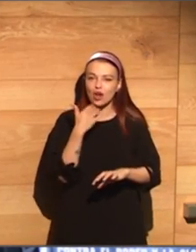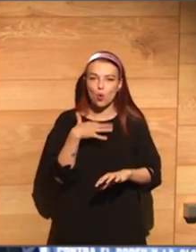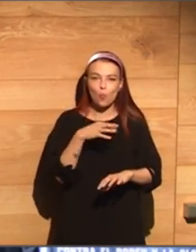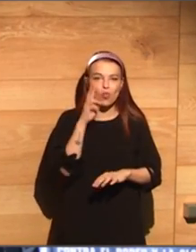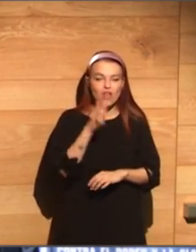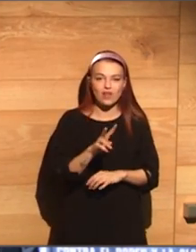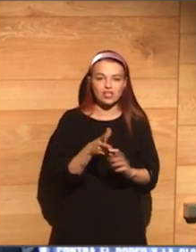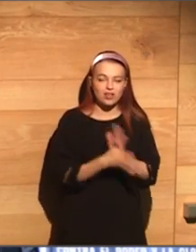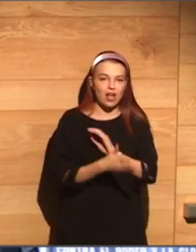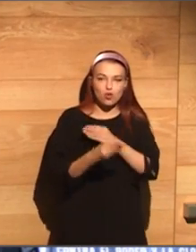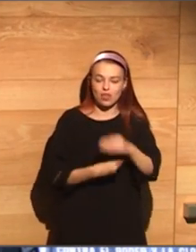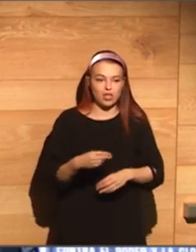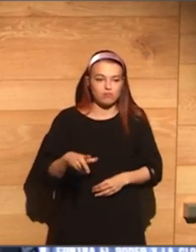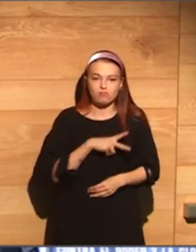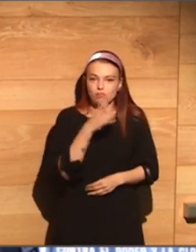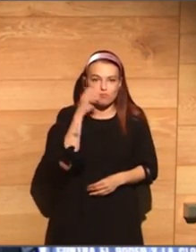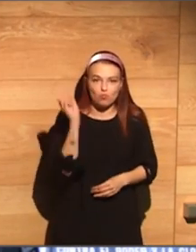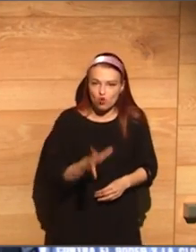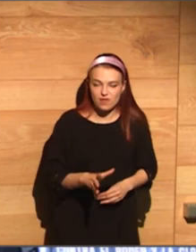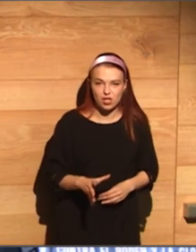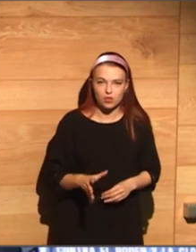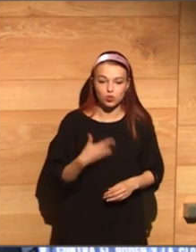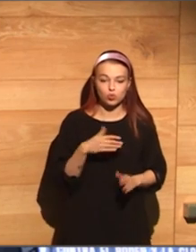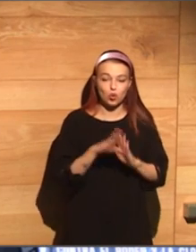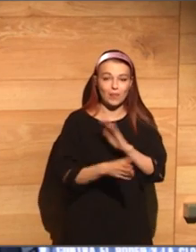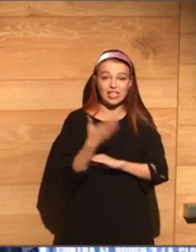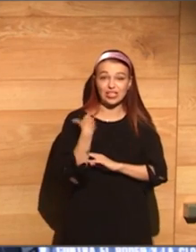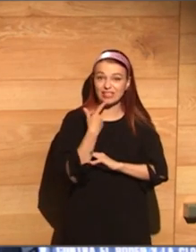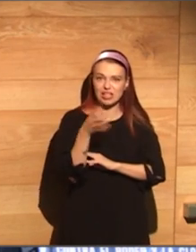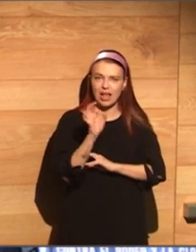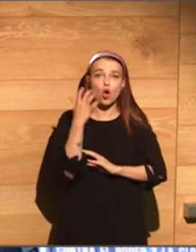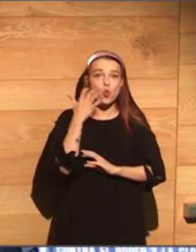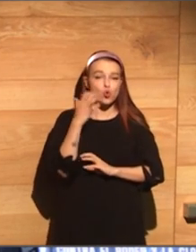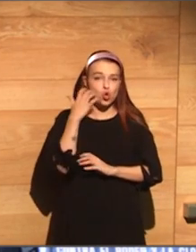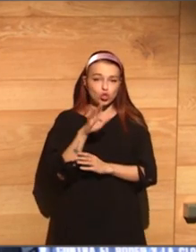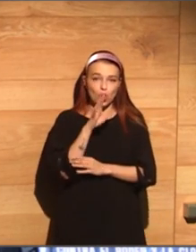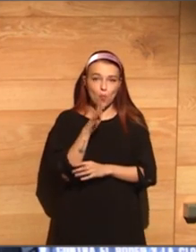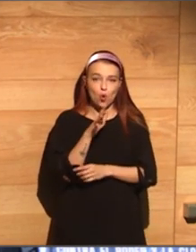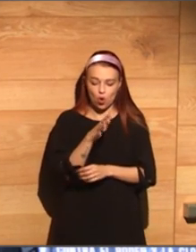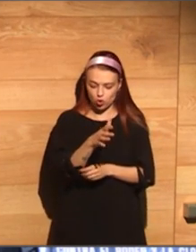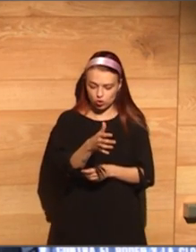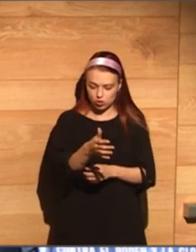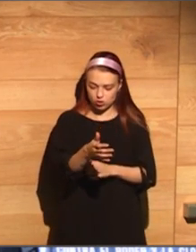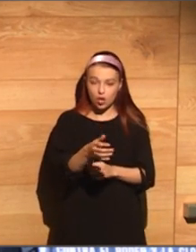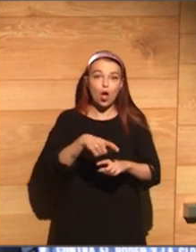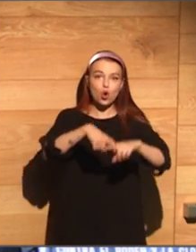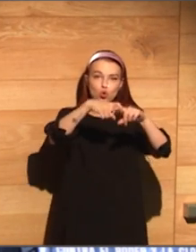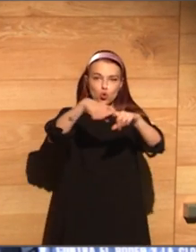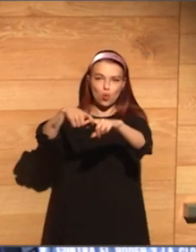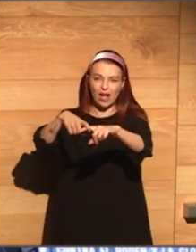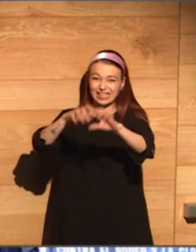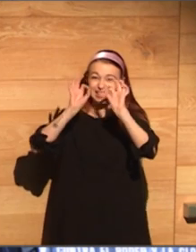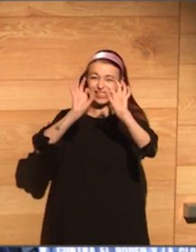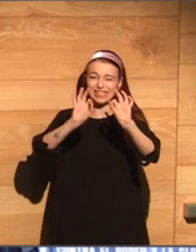elegancia absoluta. De hecho, esto no lo hemos comentado en los dos programas anteriores, es curioso, pero él se manejaba con un tipo de grúa muy concreta, muy